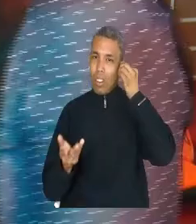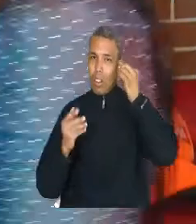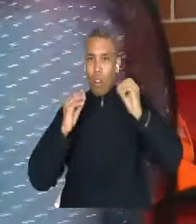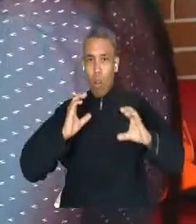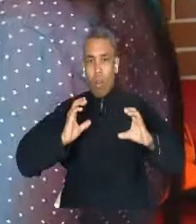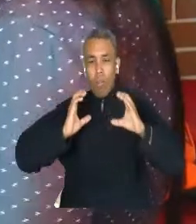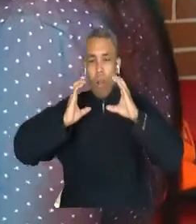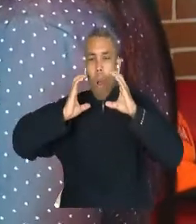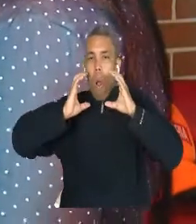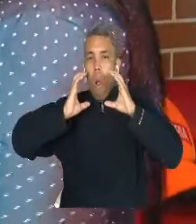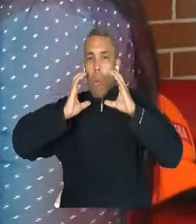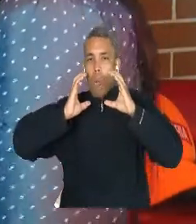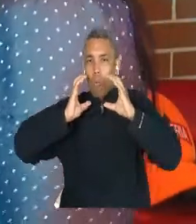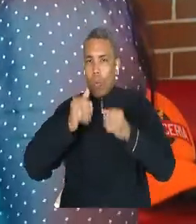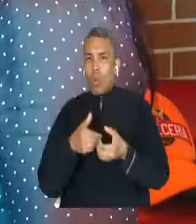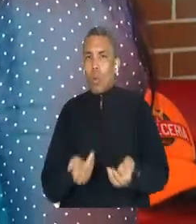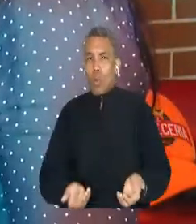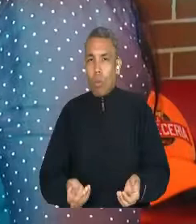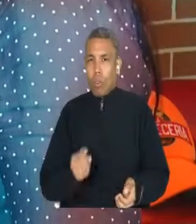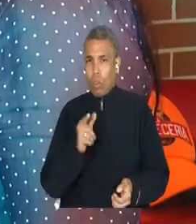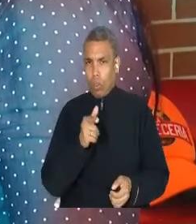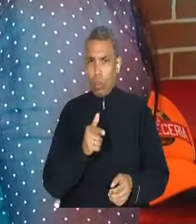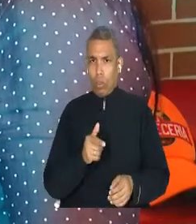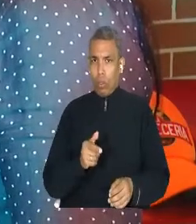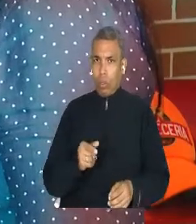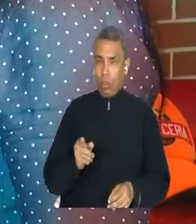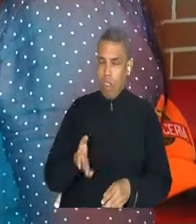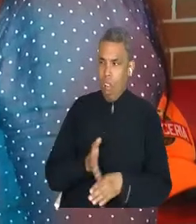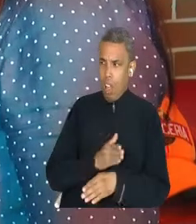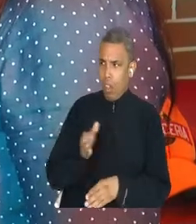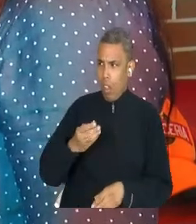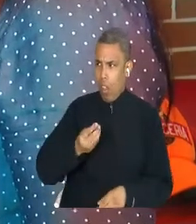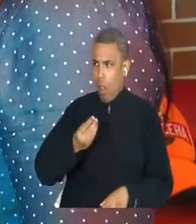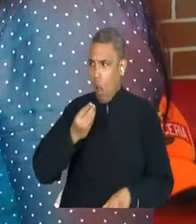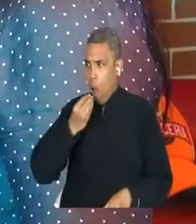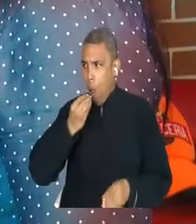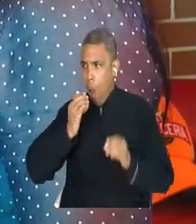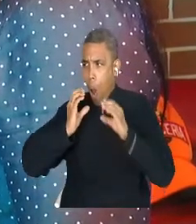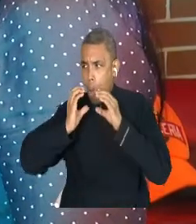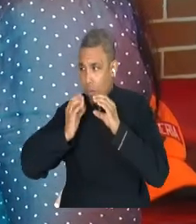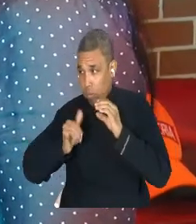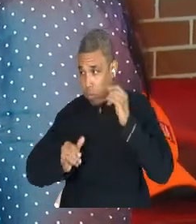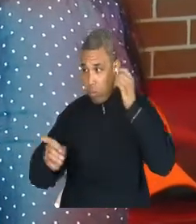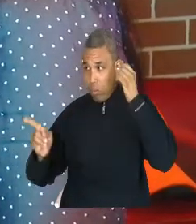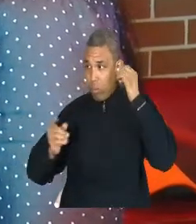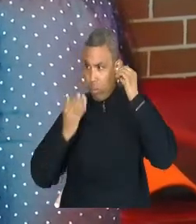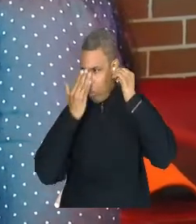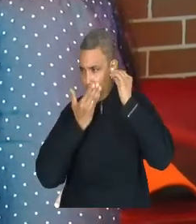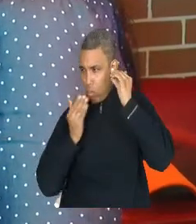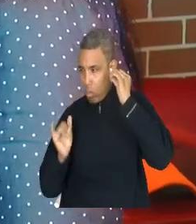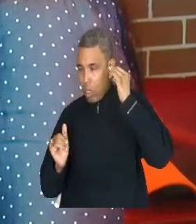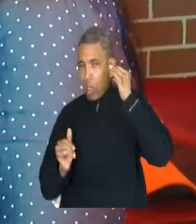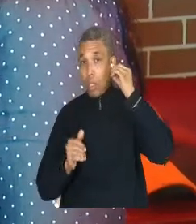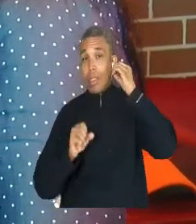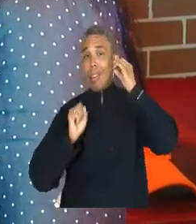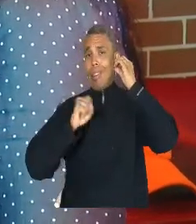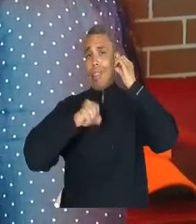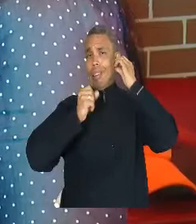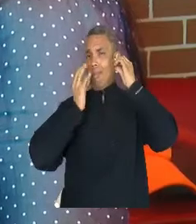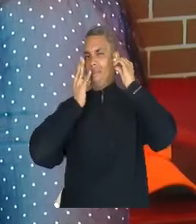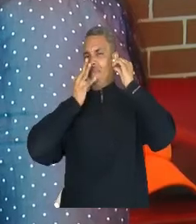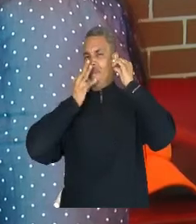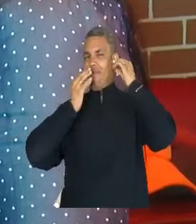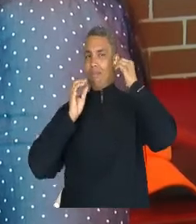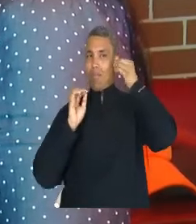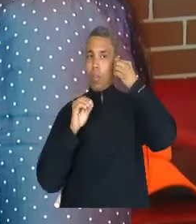la casa. Kiara, ¿usted la ha probado? Deliciosísima. He probado dos y esas dos hamburguesas que he probado me han dejado matadísima. Y mira